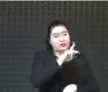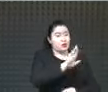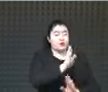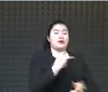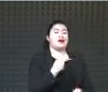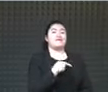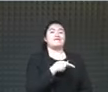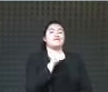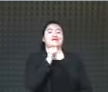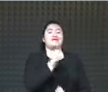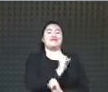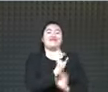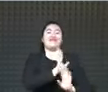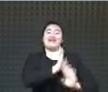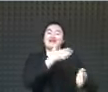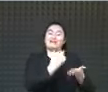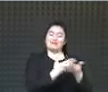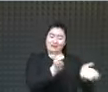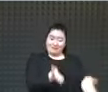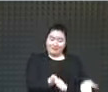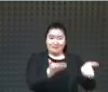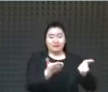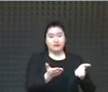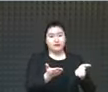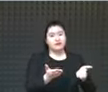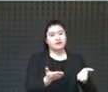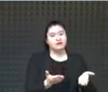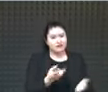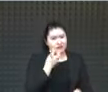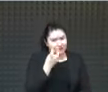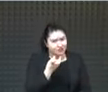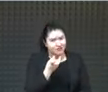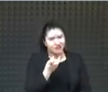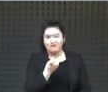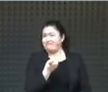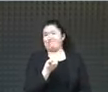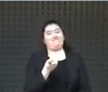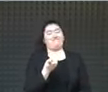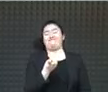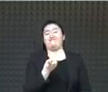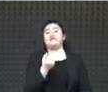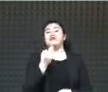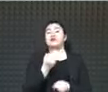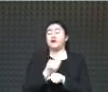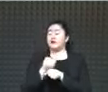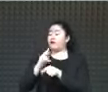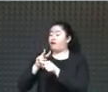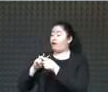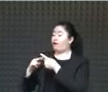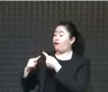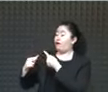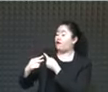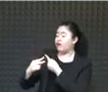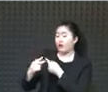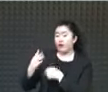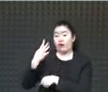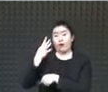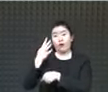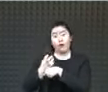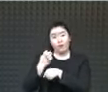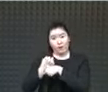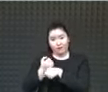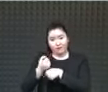eso. La cuarta transformación y la visión que nosotros tenemos, y por eso le llamamos así, es que